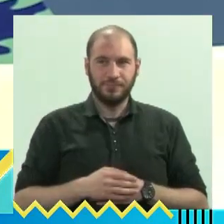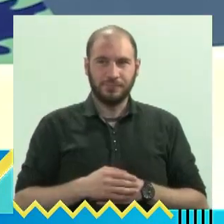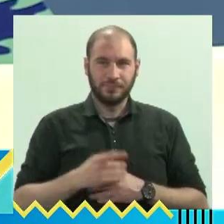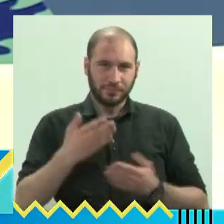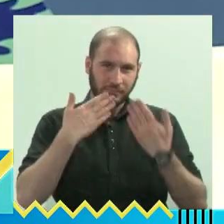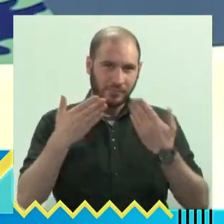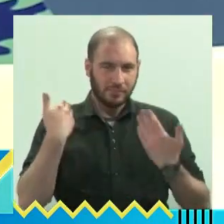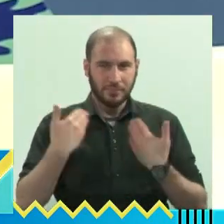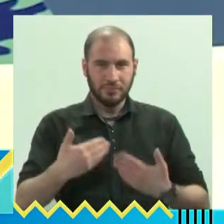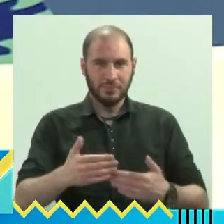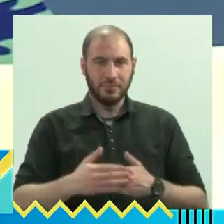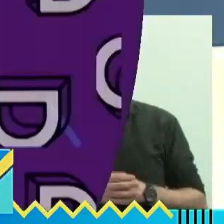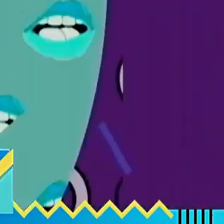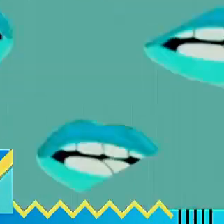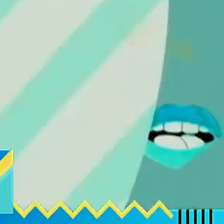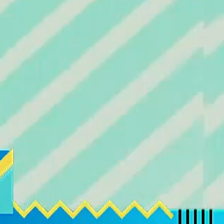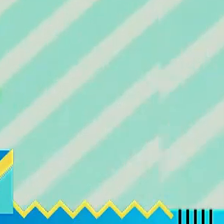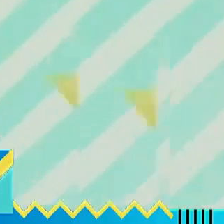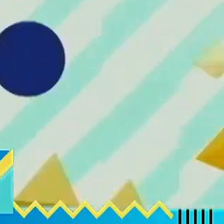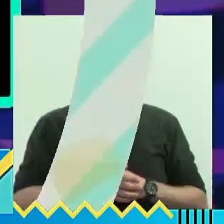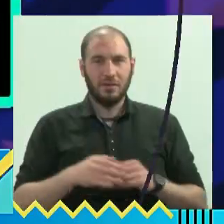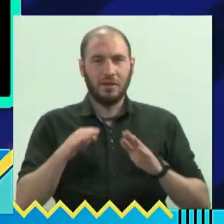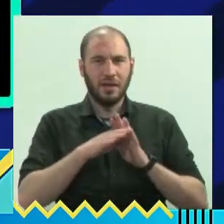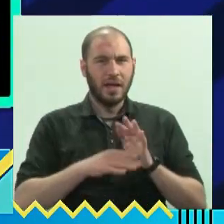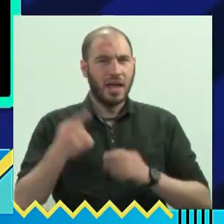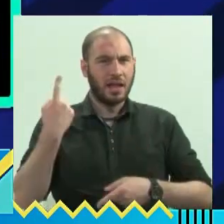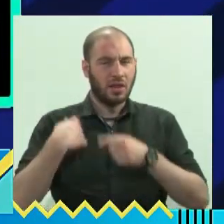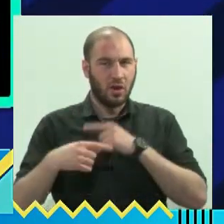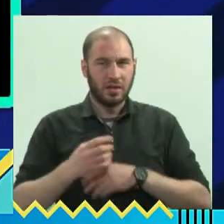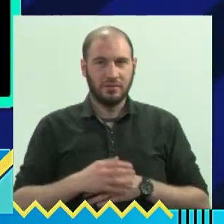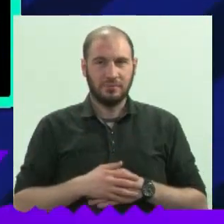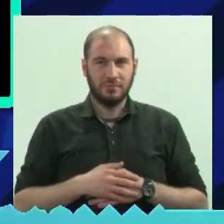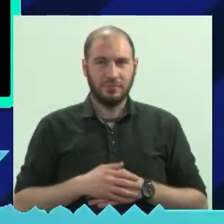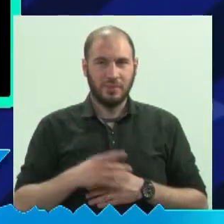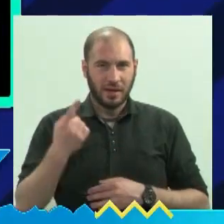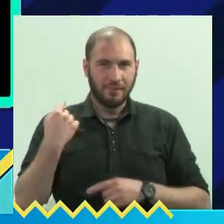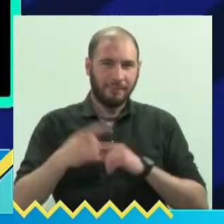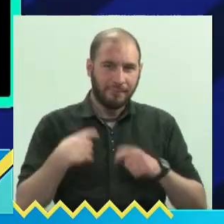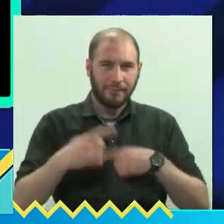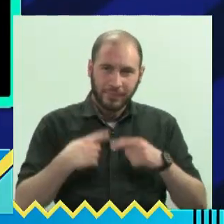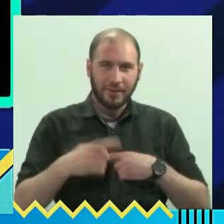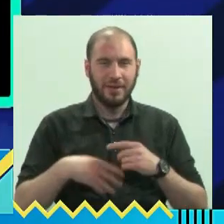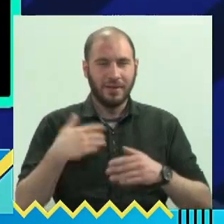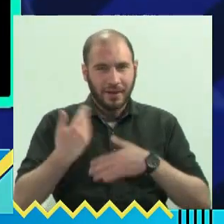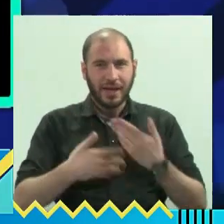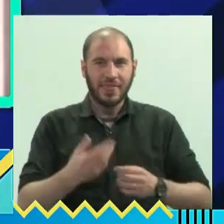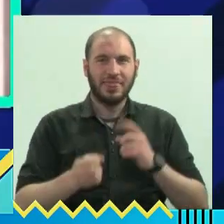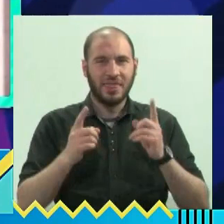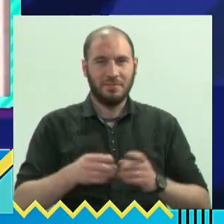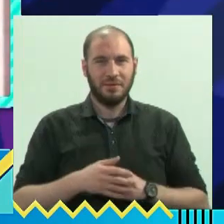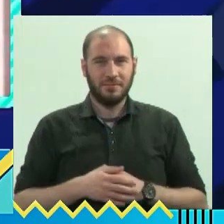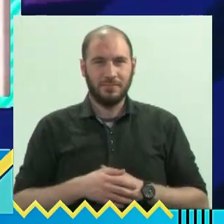hablando, ¿no? Creo que la característica también de este tipo de historias es que hay una retroalimentación, se va activando, también por estos